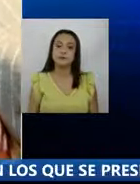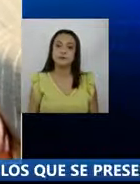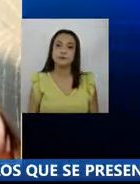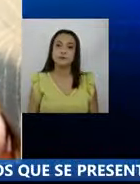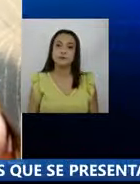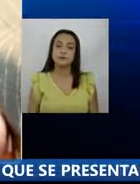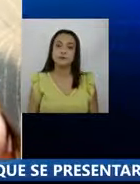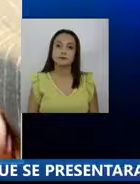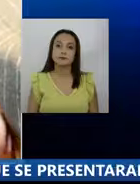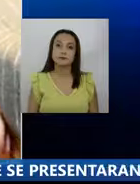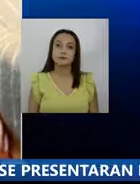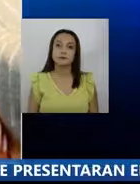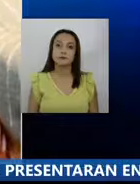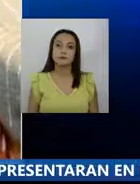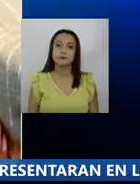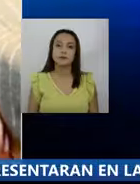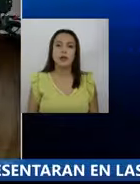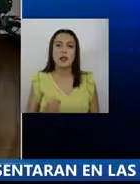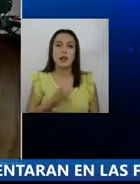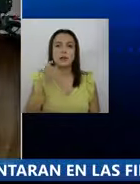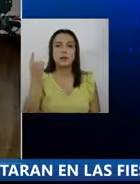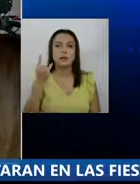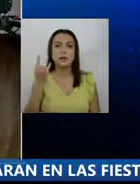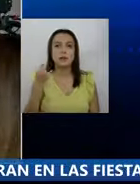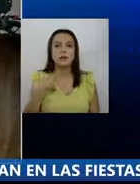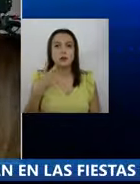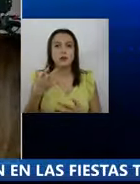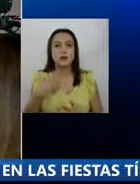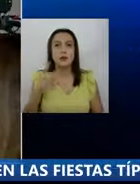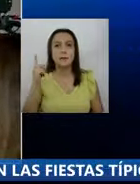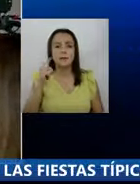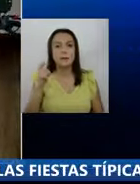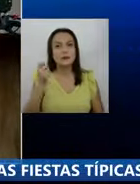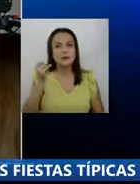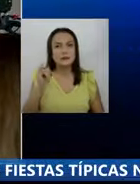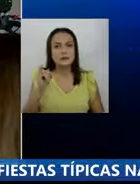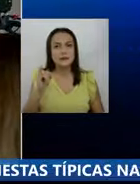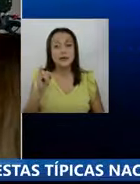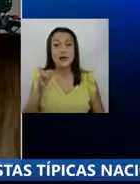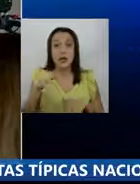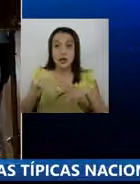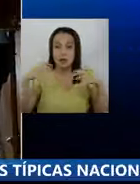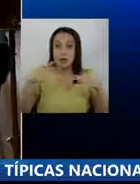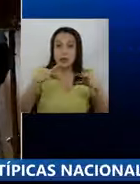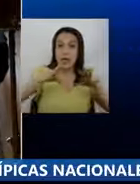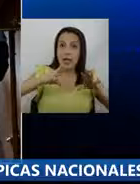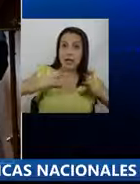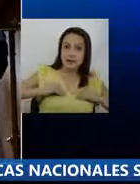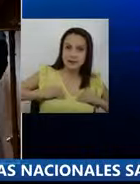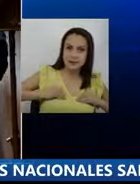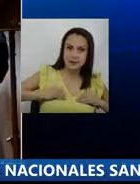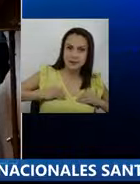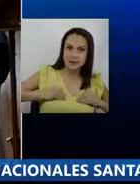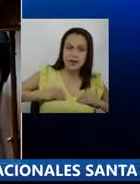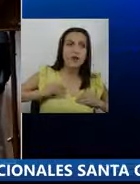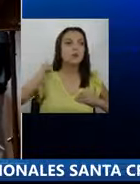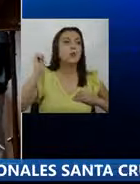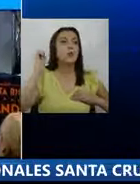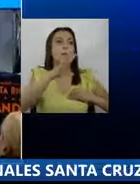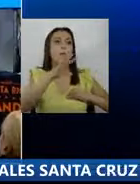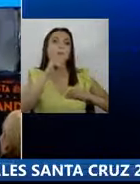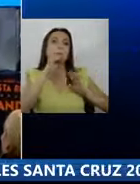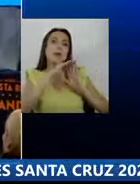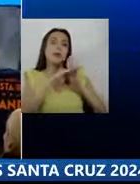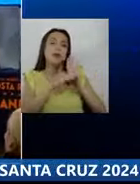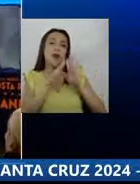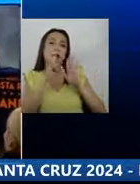Lástima que se le fue la señal a usted. Quería preguntarle si la Corte envía una medida cautelar, en este caso, la